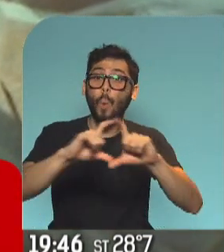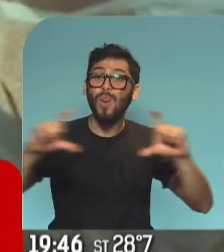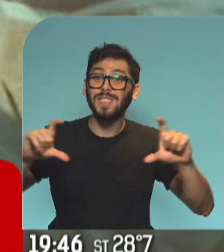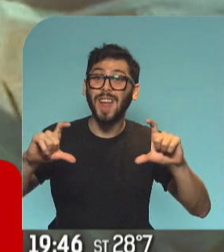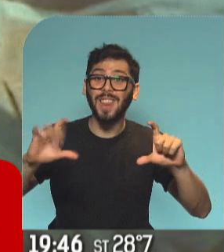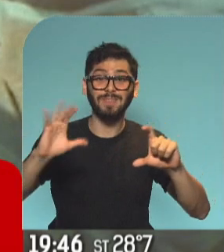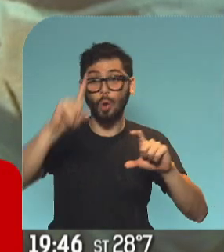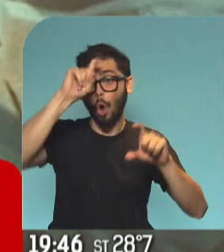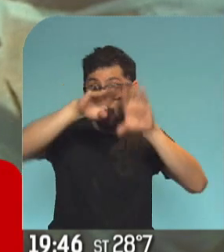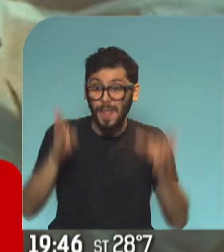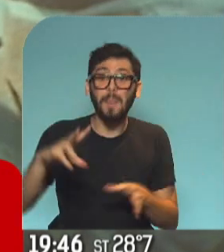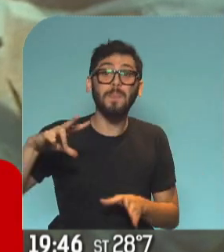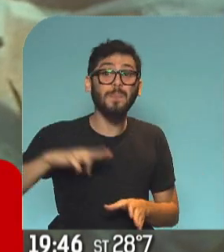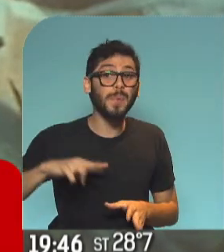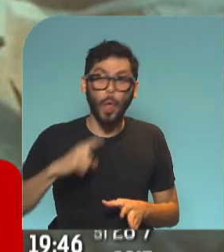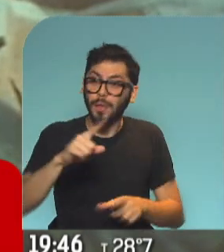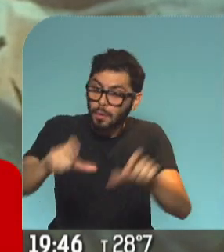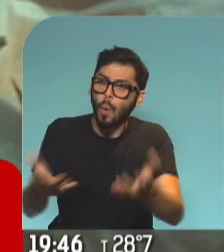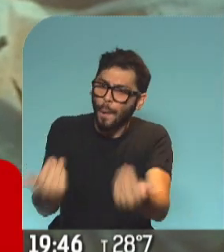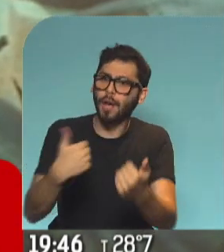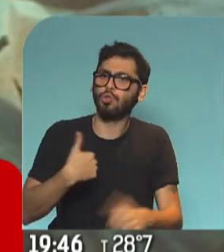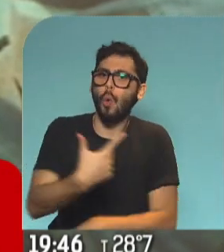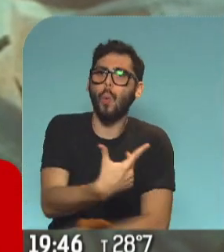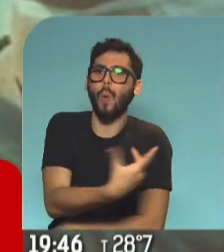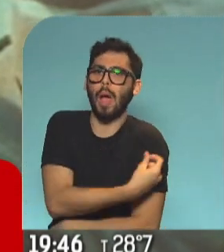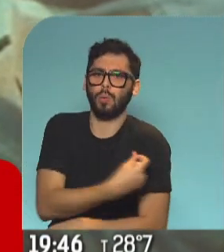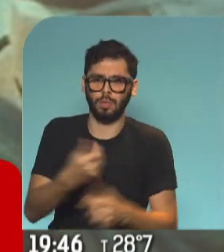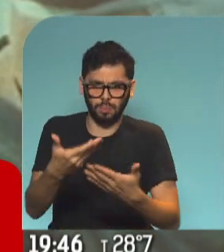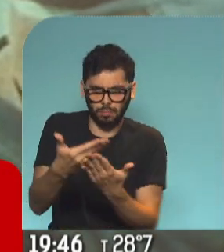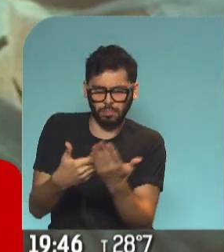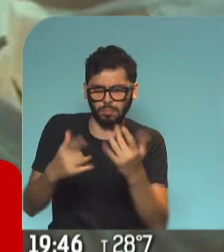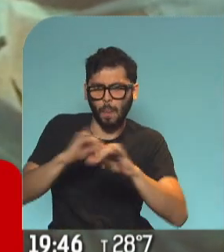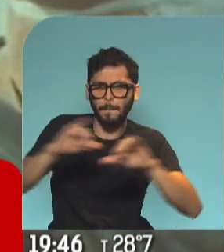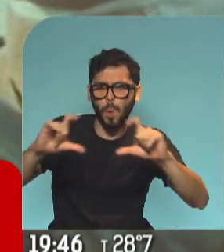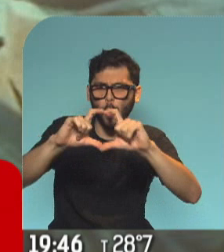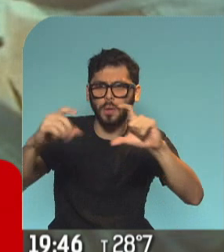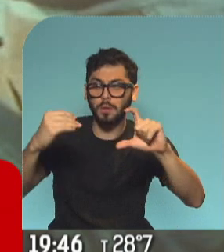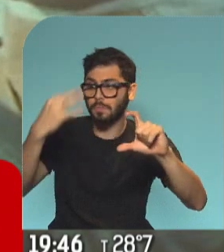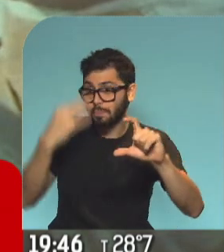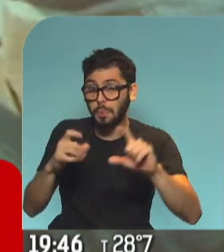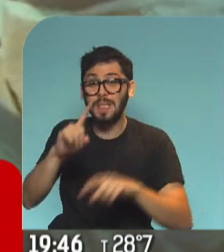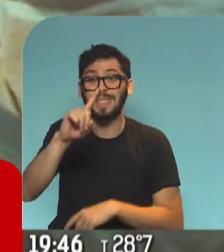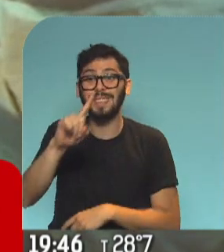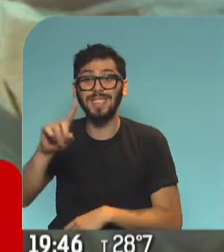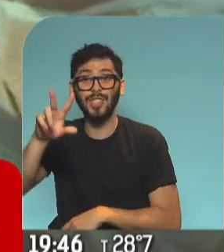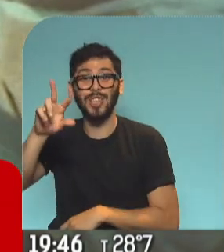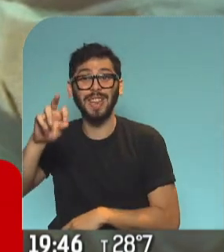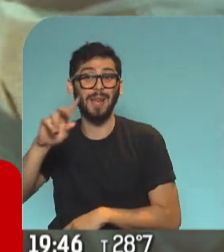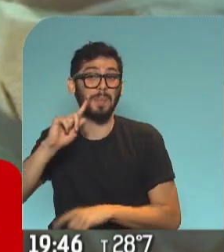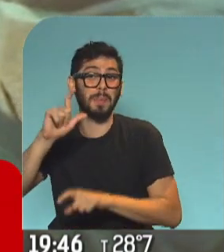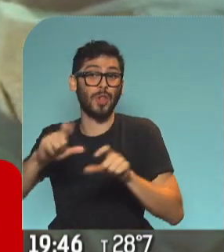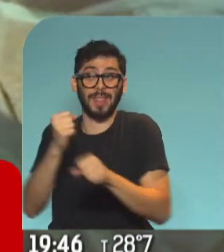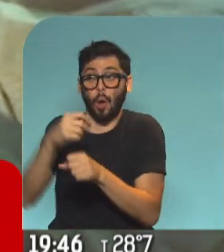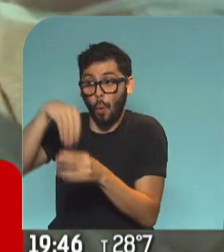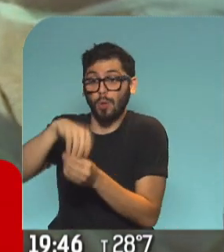que los vamos a vacunar. Entonces, como la prioridad eran los 130.000 trabajadores de la salud y los mayores de